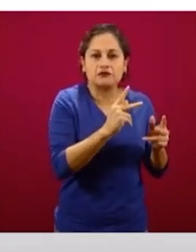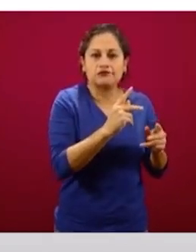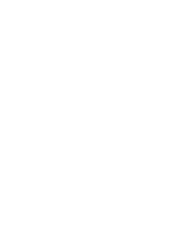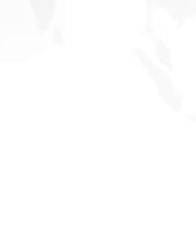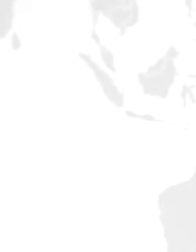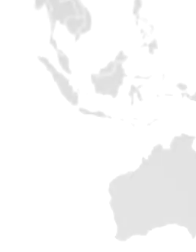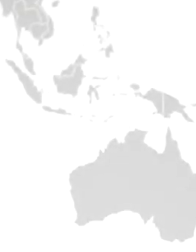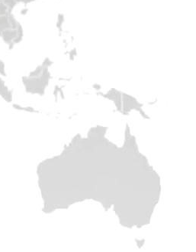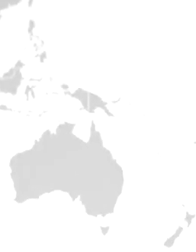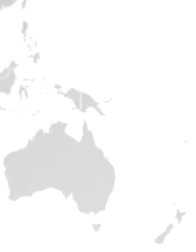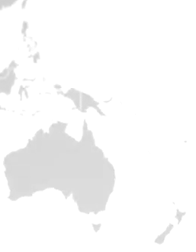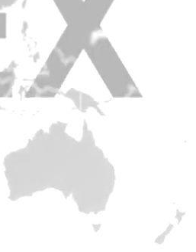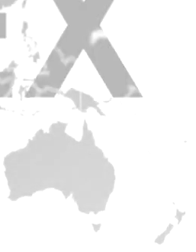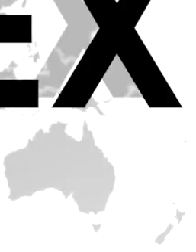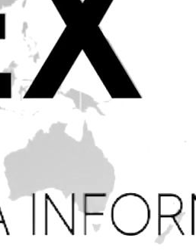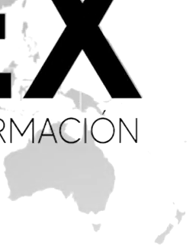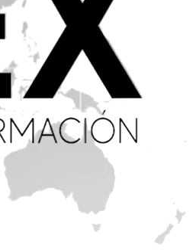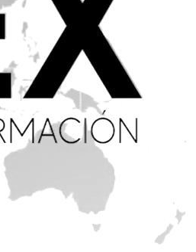productores